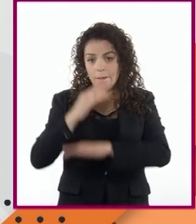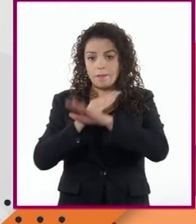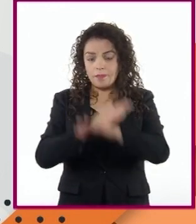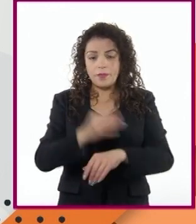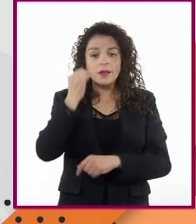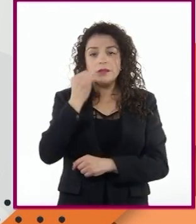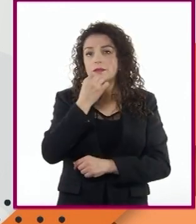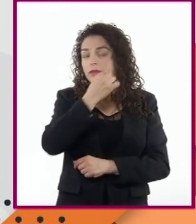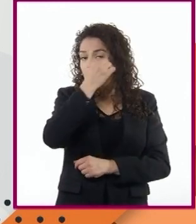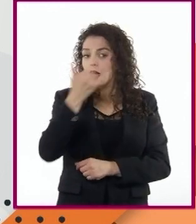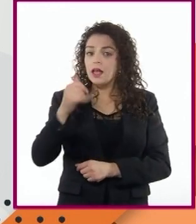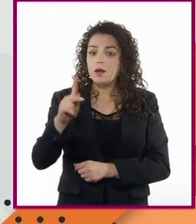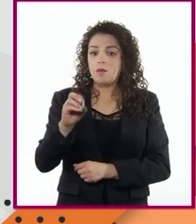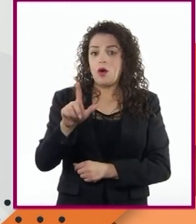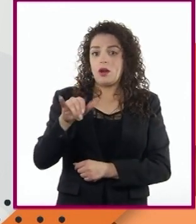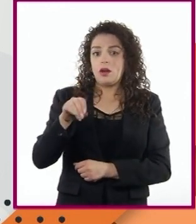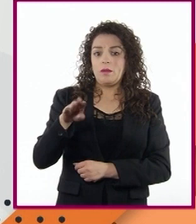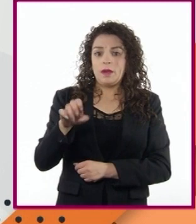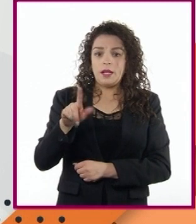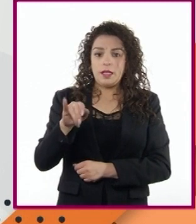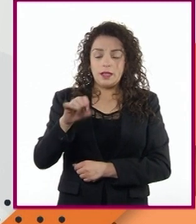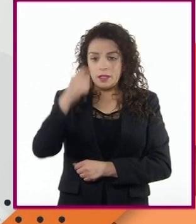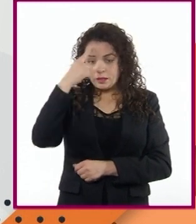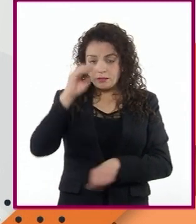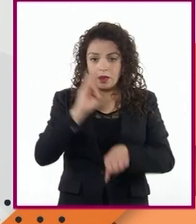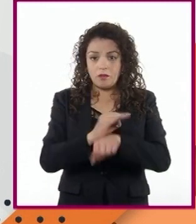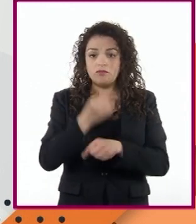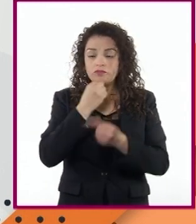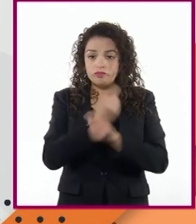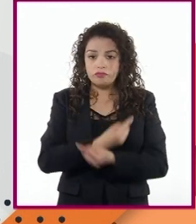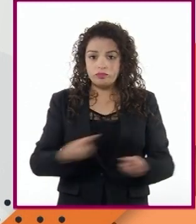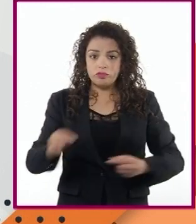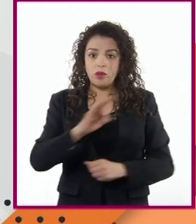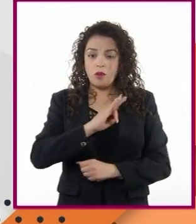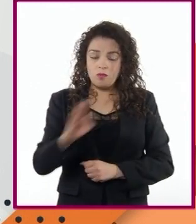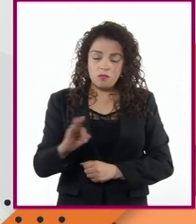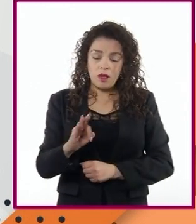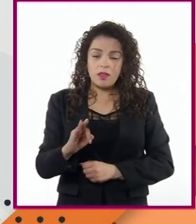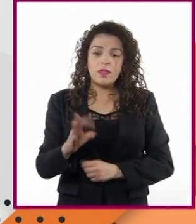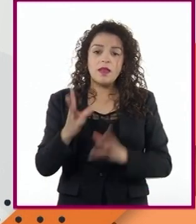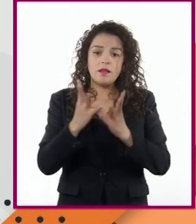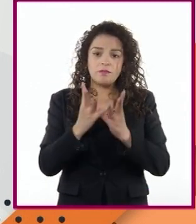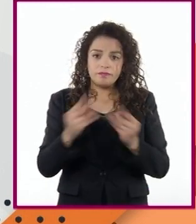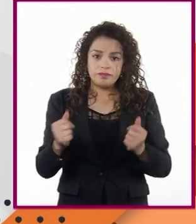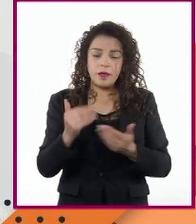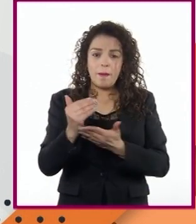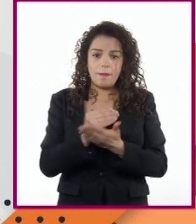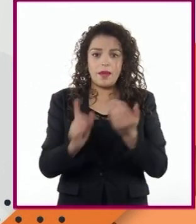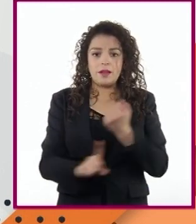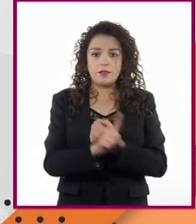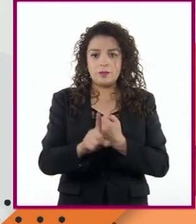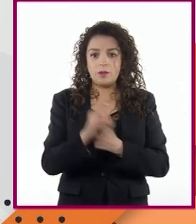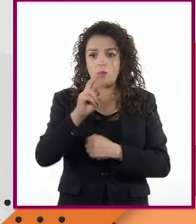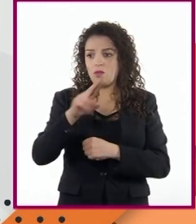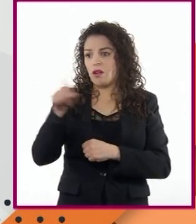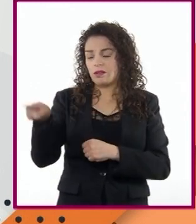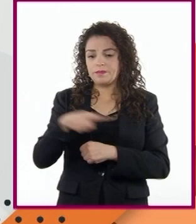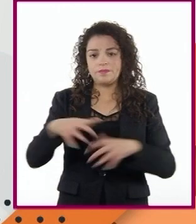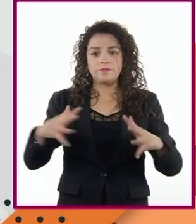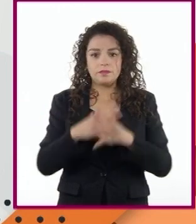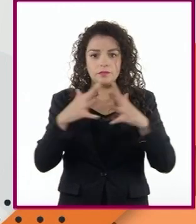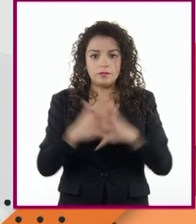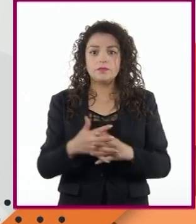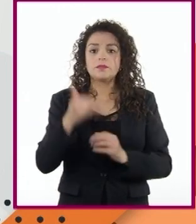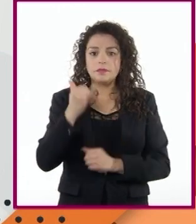sarampión, con el fin de proteger a los niños, ayudarlos a sobrellevar las consecuencias del conflicto y hacer posible que sigan viviendo